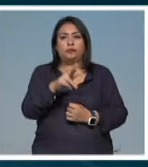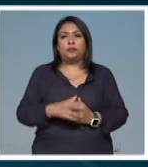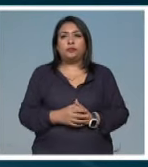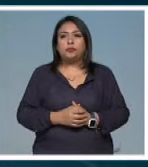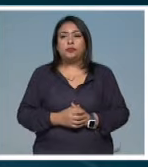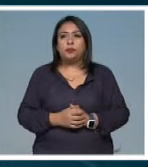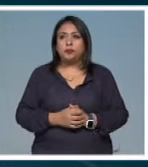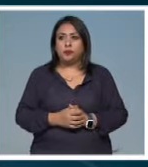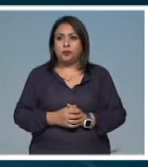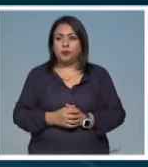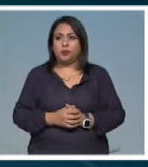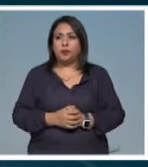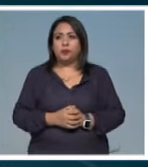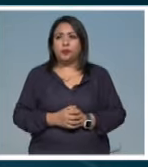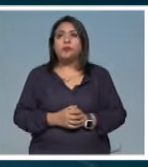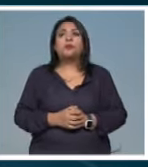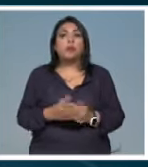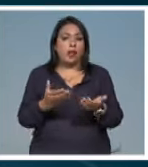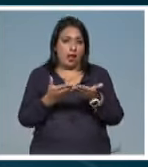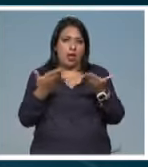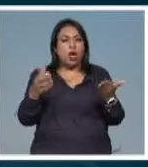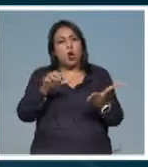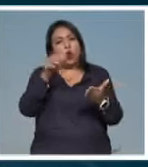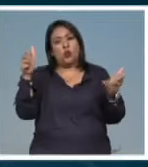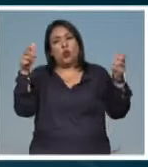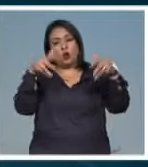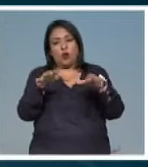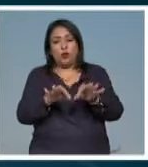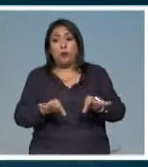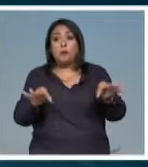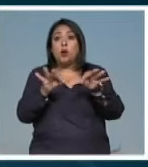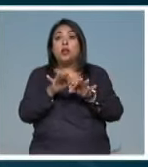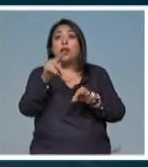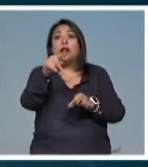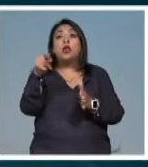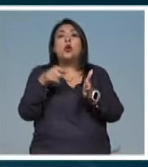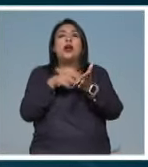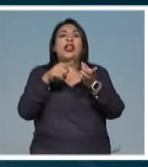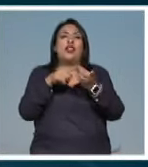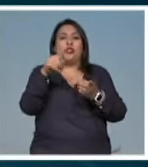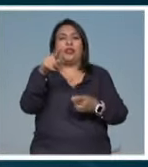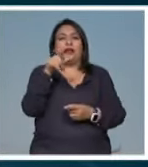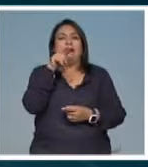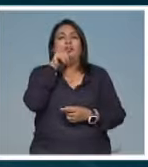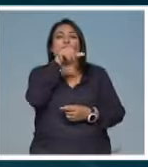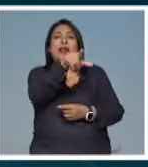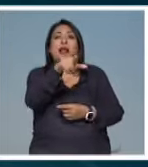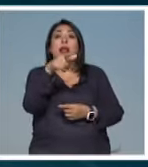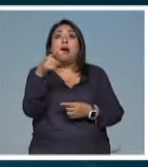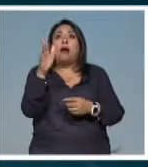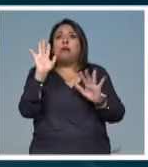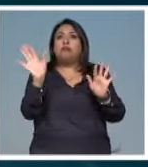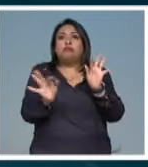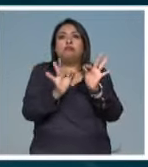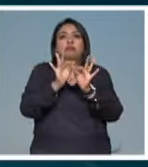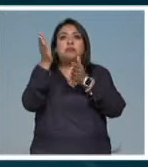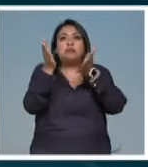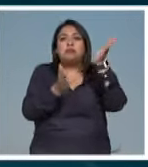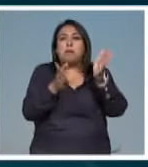Gaspar. Y vamos con otro encuentro importante. La Perla Tapatía está lista para recibir lo mejor del